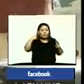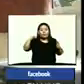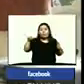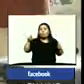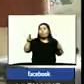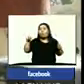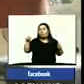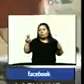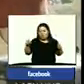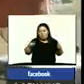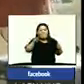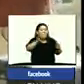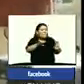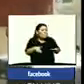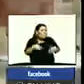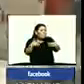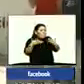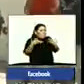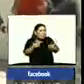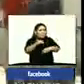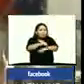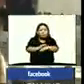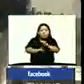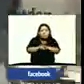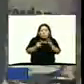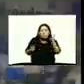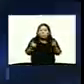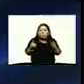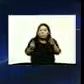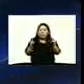Samurai. Ya le contamos cuáles son las acusaciones en su contra.